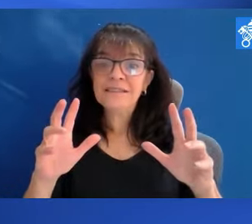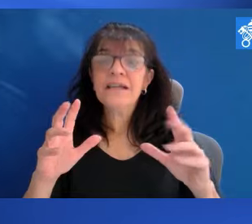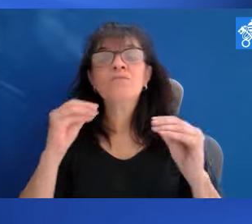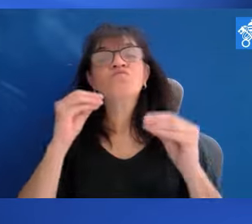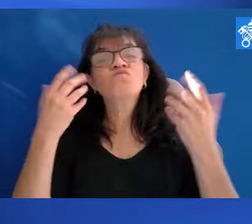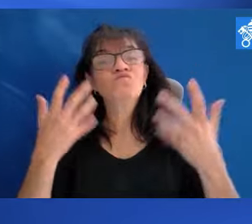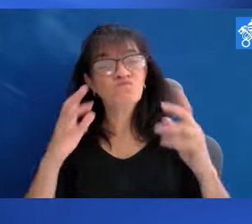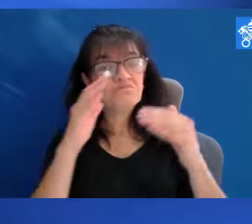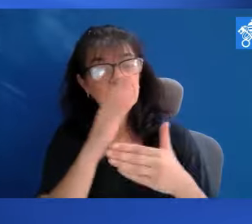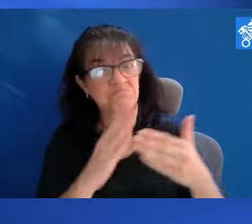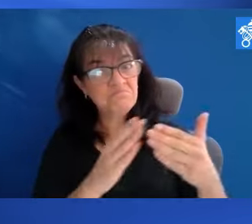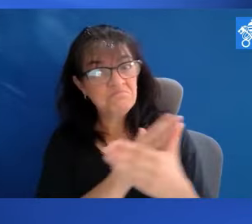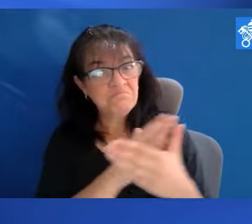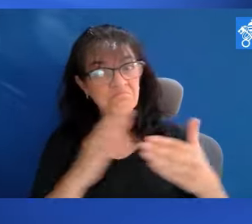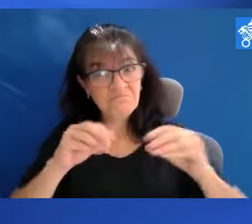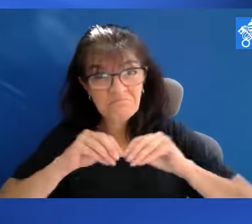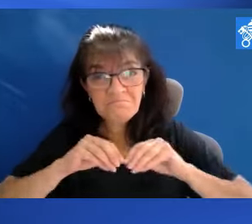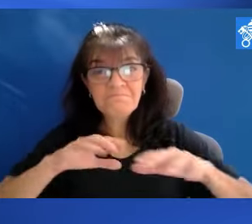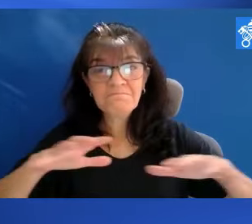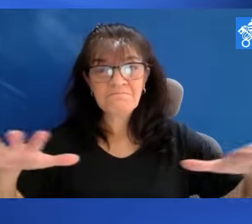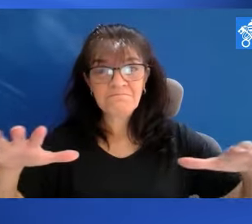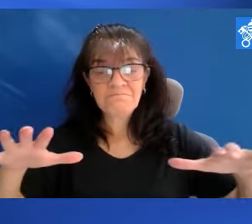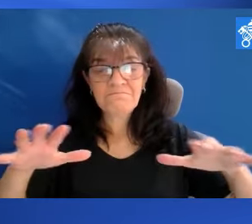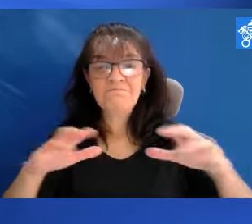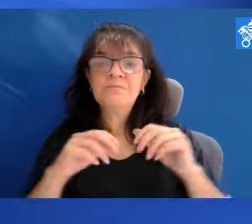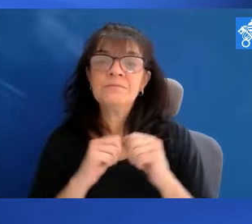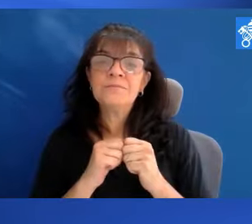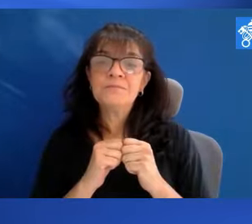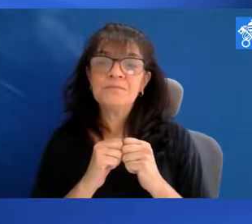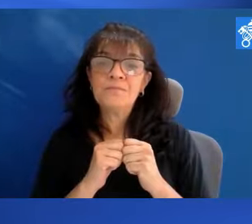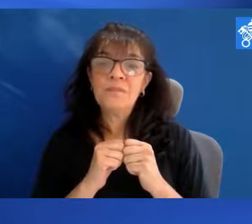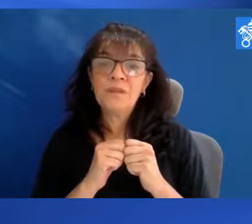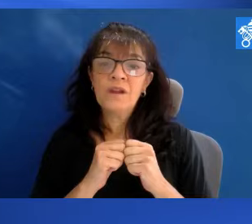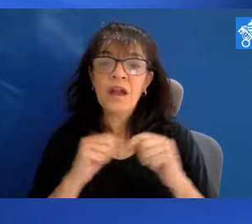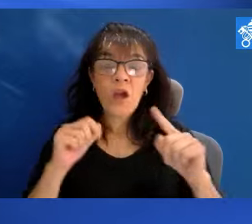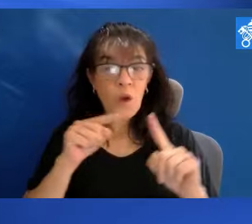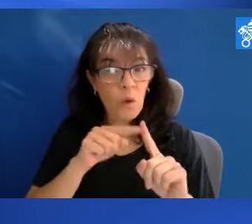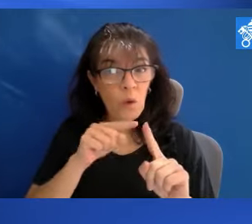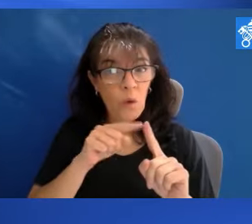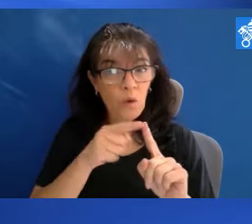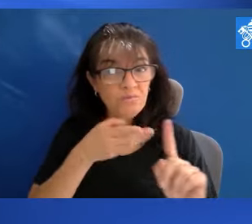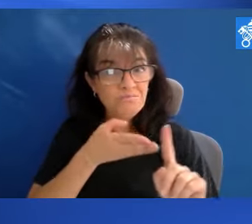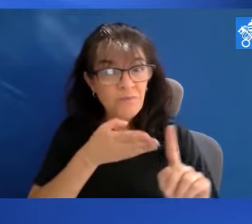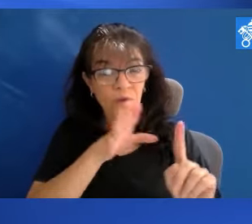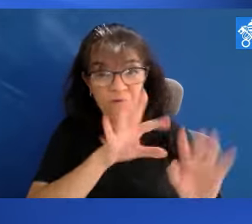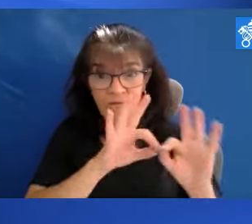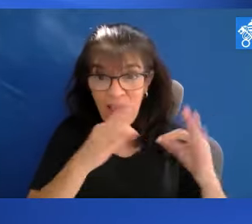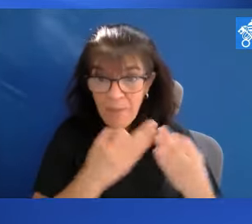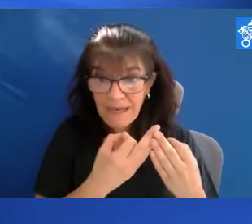a todos los presentes la bendición apostólica, que extiende complacido a sus